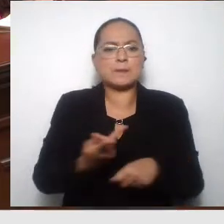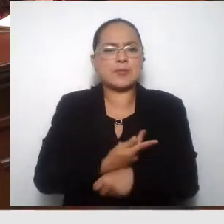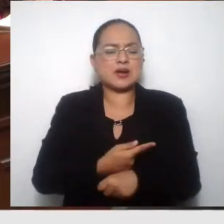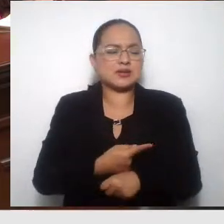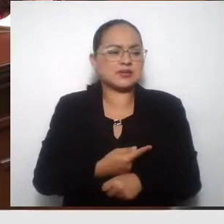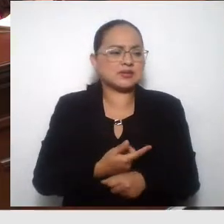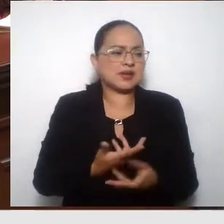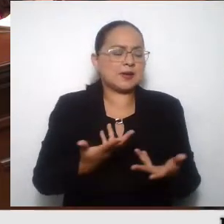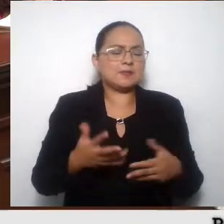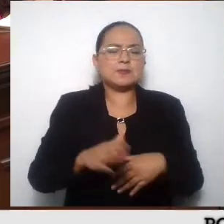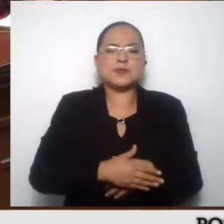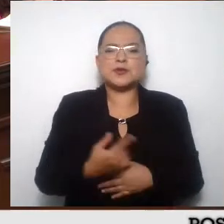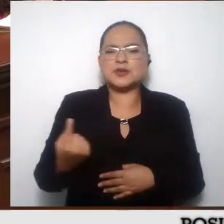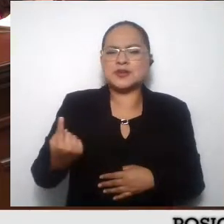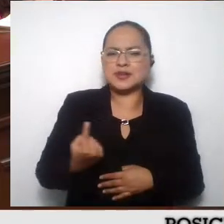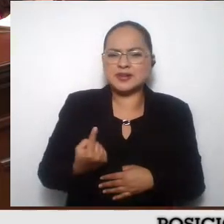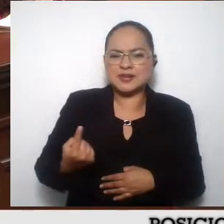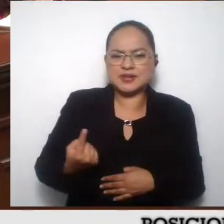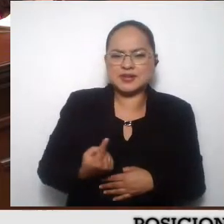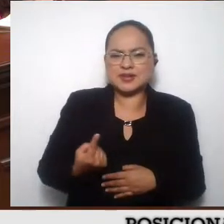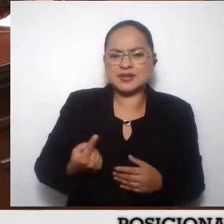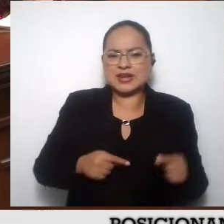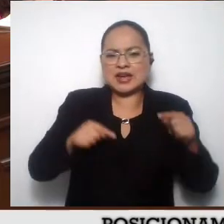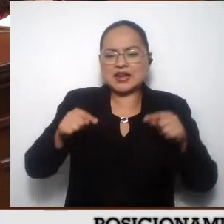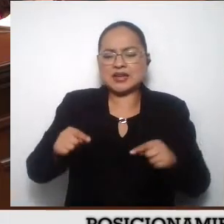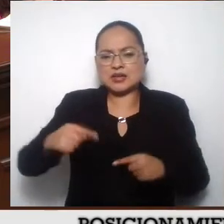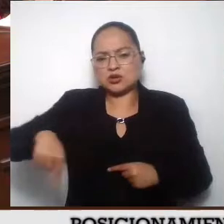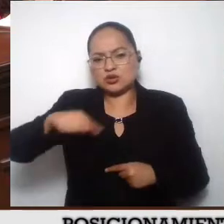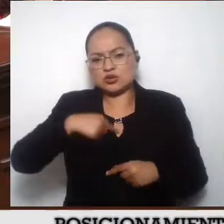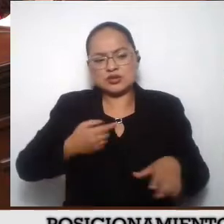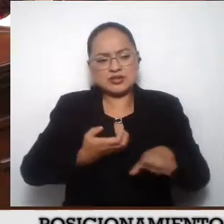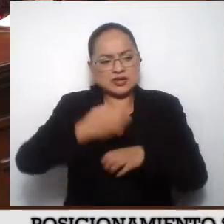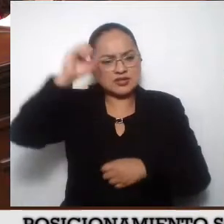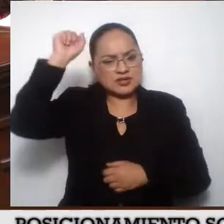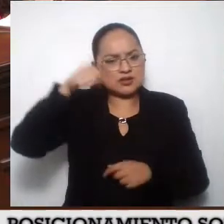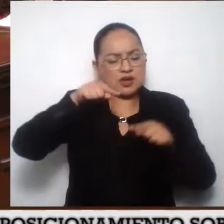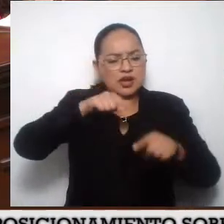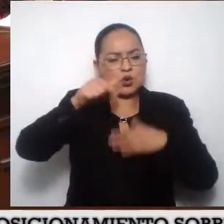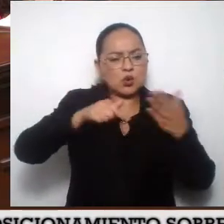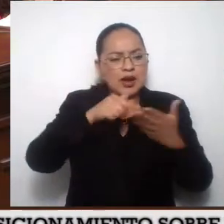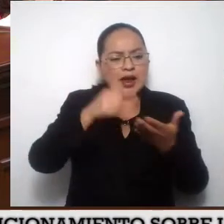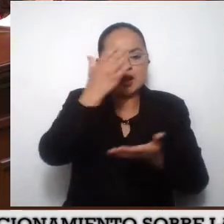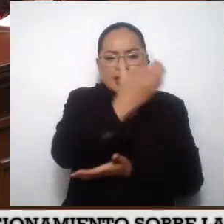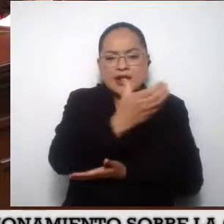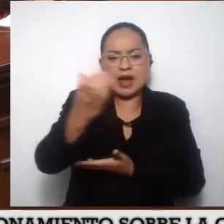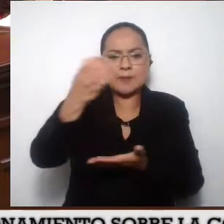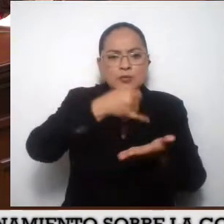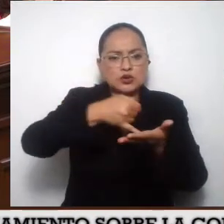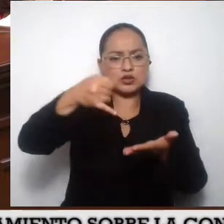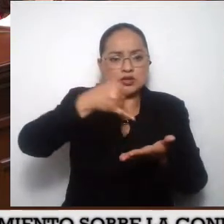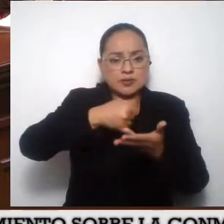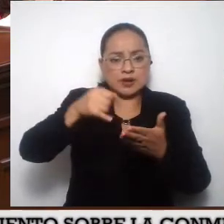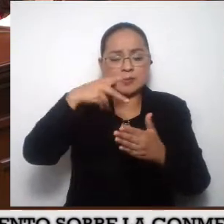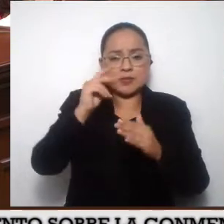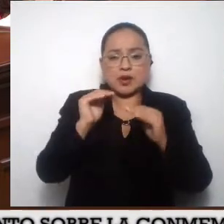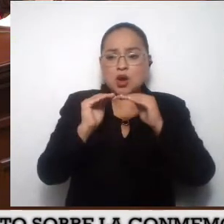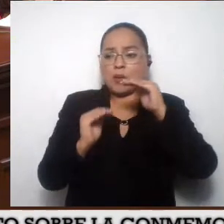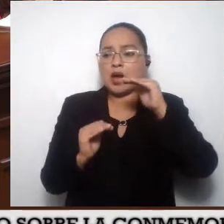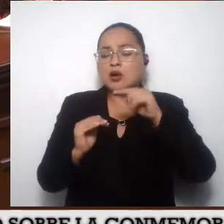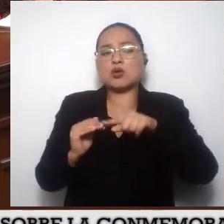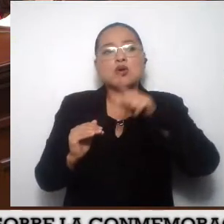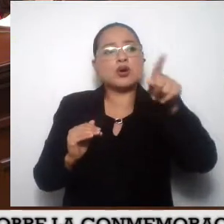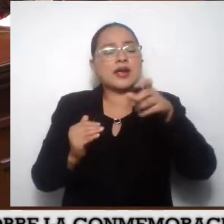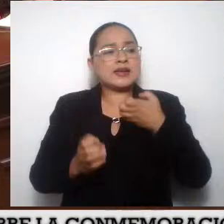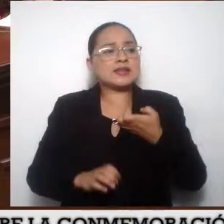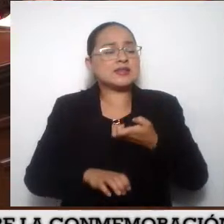condición. Somos considerados zona agrícola, pero aún así estamos por debajo del estado de Oaxaca